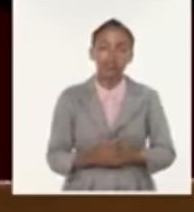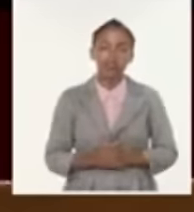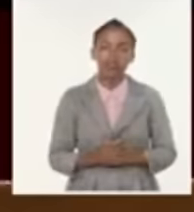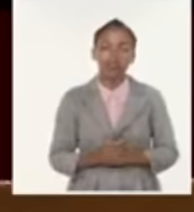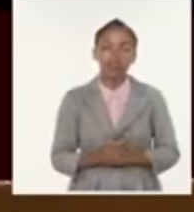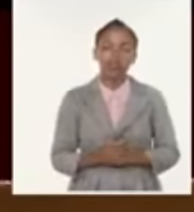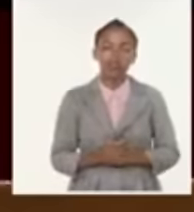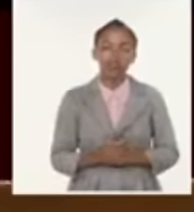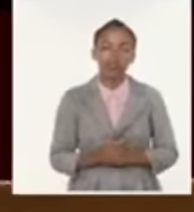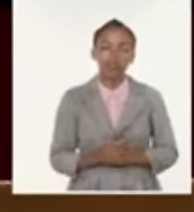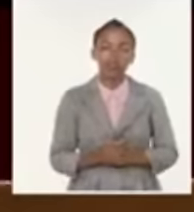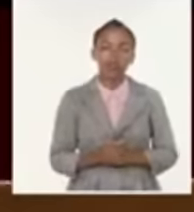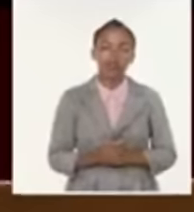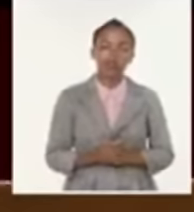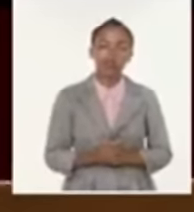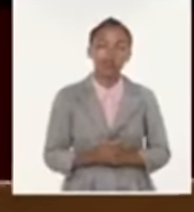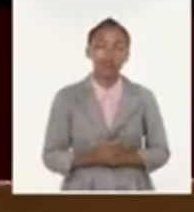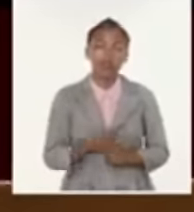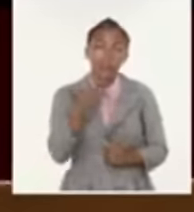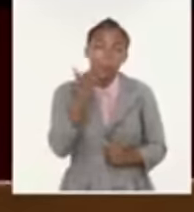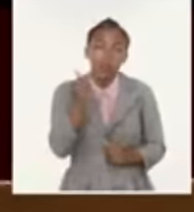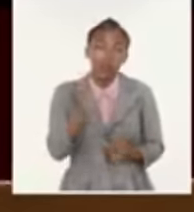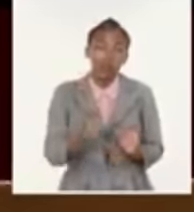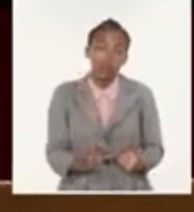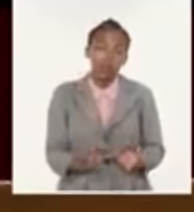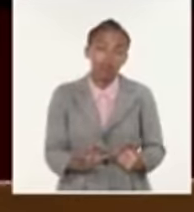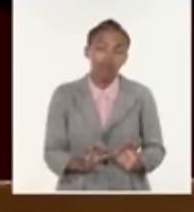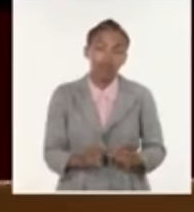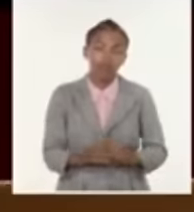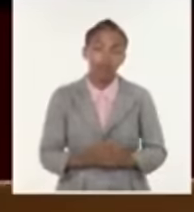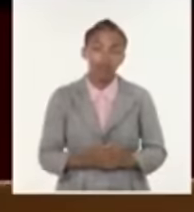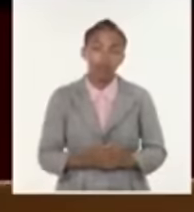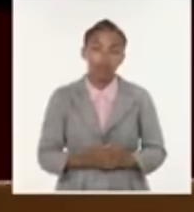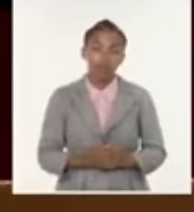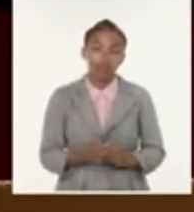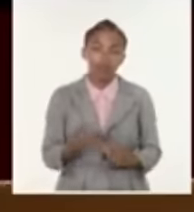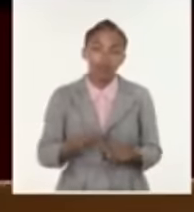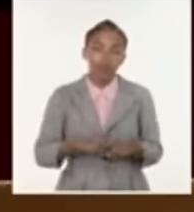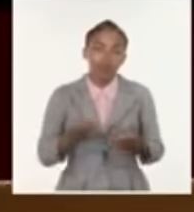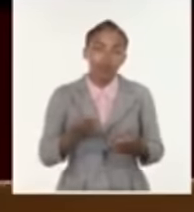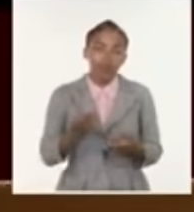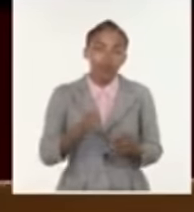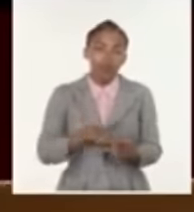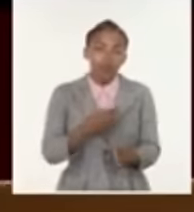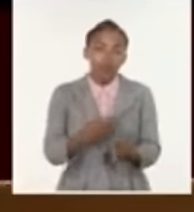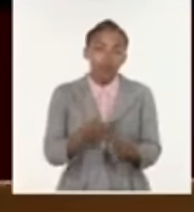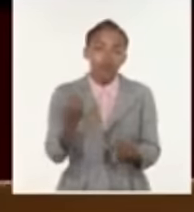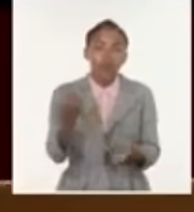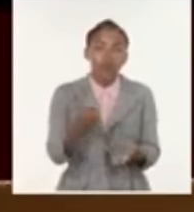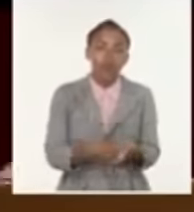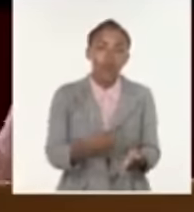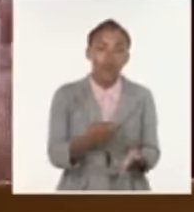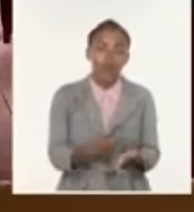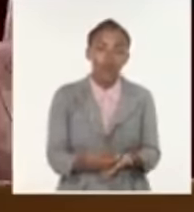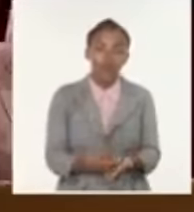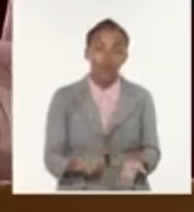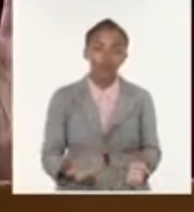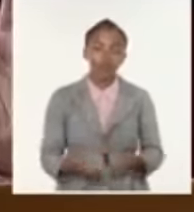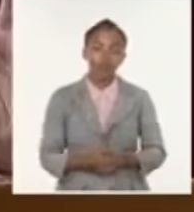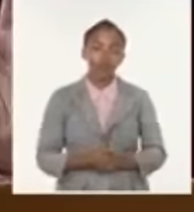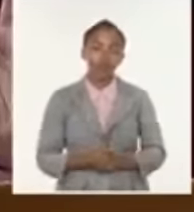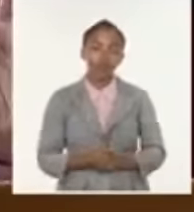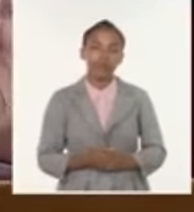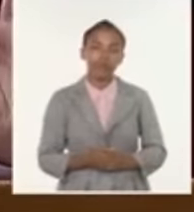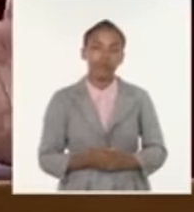libreta. Pero es mejor así que seguirlo subsidiando directo. Y seríamos consecuentes con lo que nos hemos presentado. Ah, de que va a